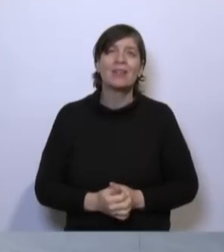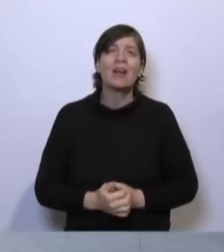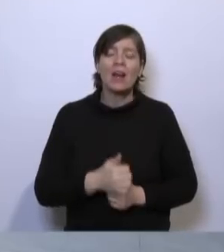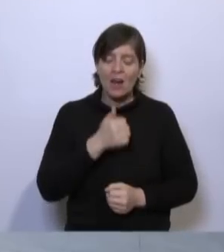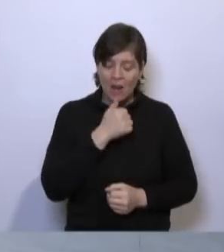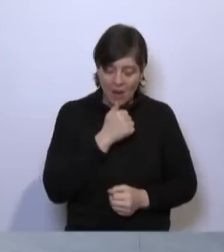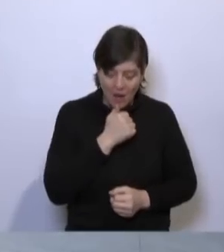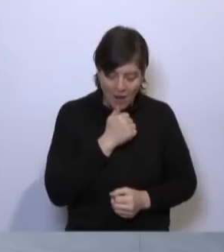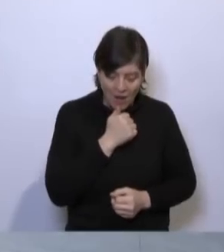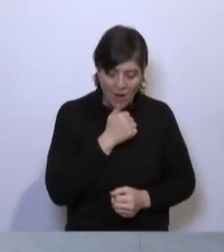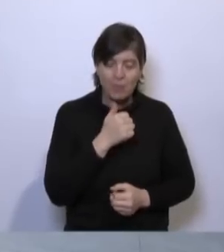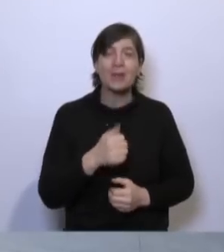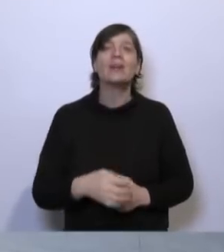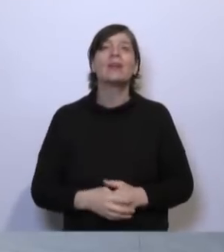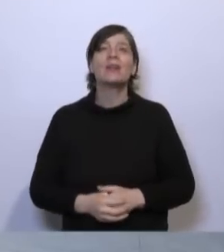Amén,